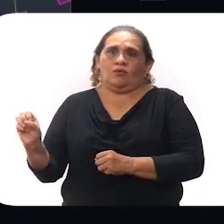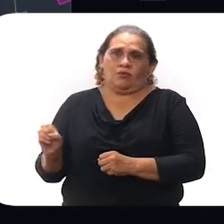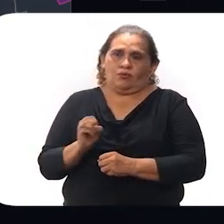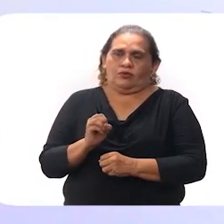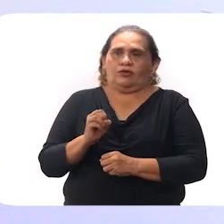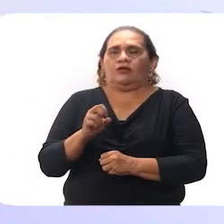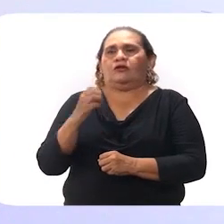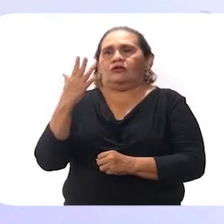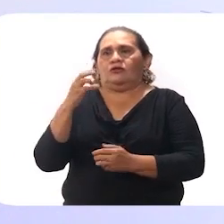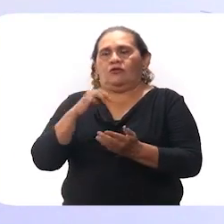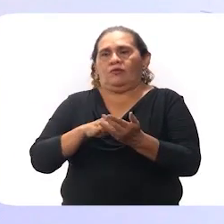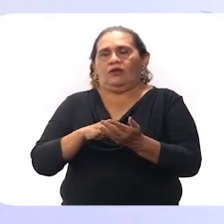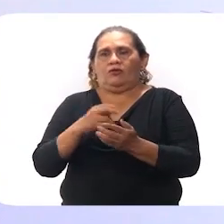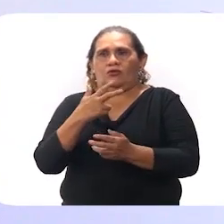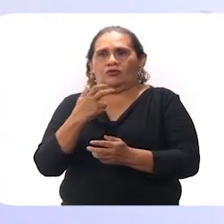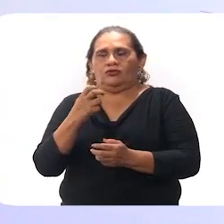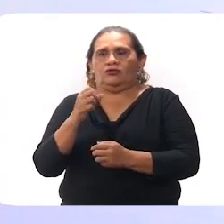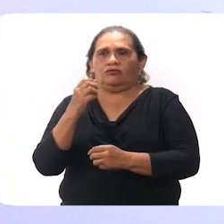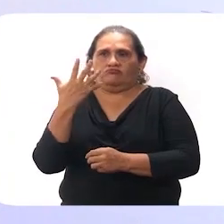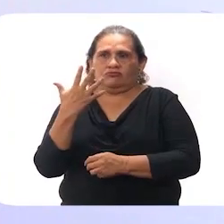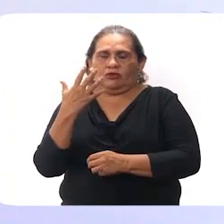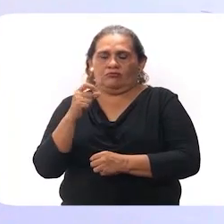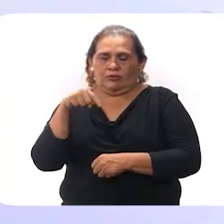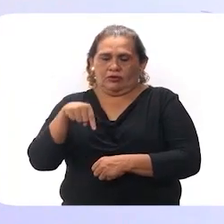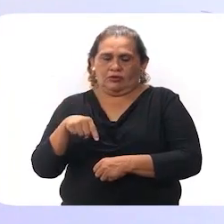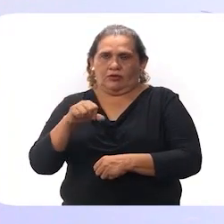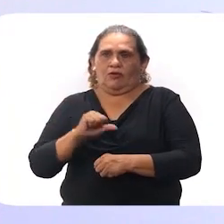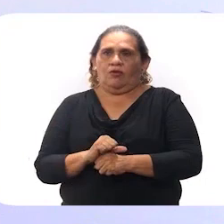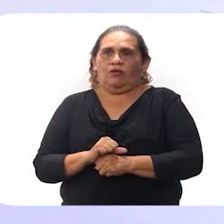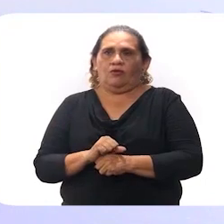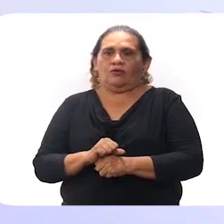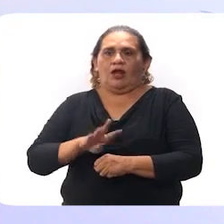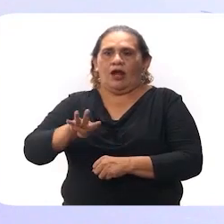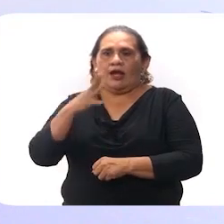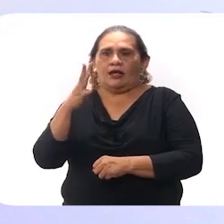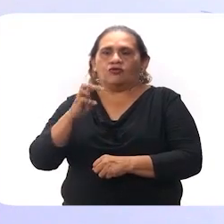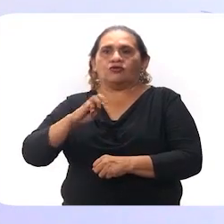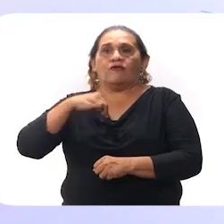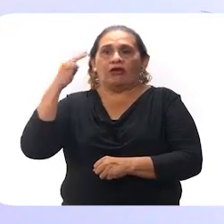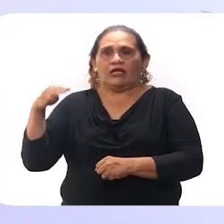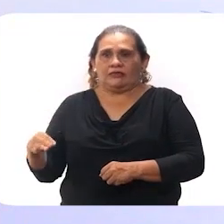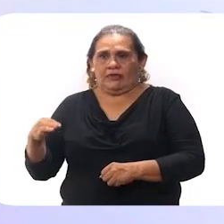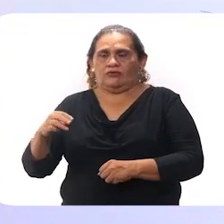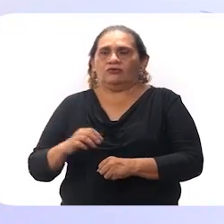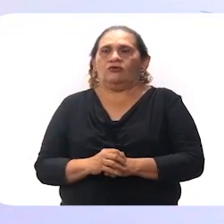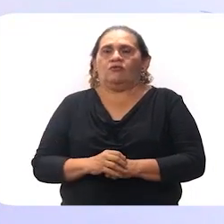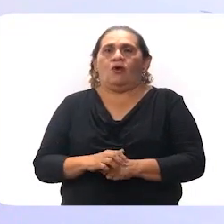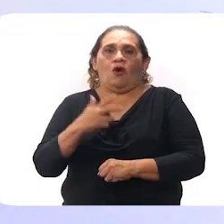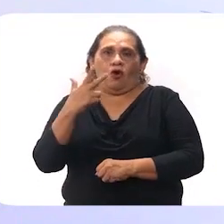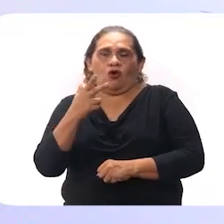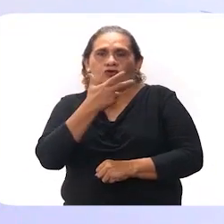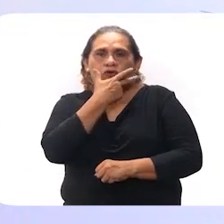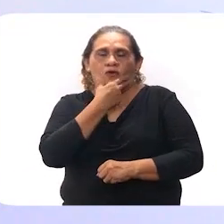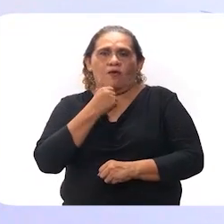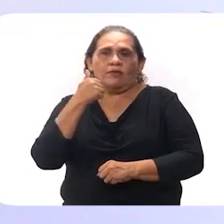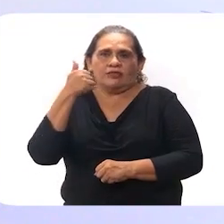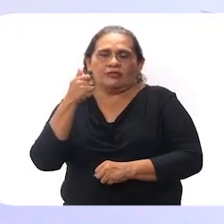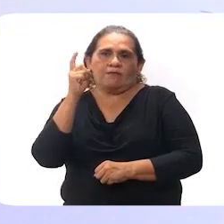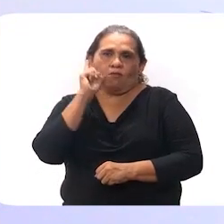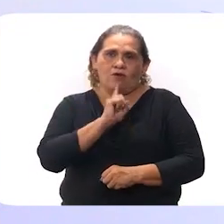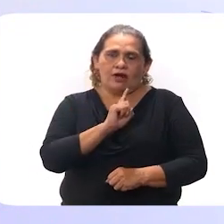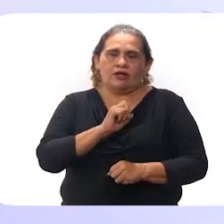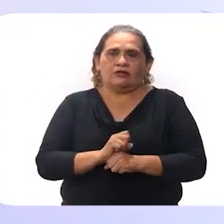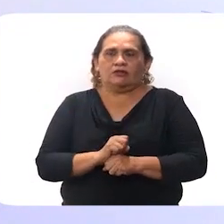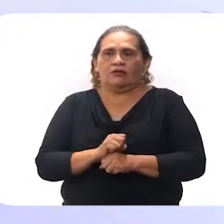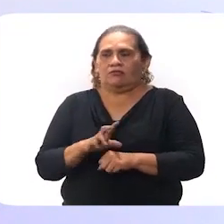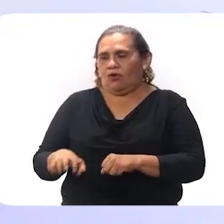8.525. Lamentablemente, en este parte médico informamos de 14 fallecimientos. Son 8 hombres y 6 mujeres,